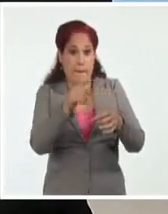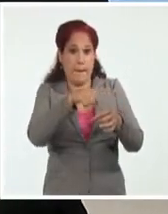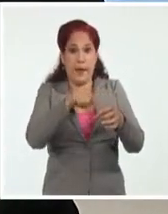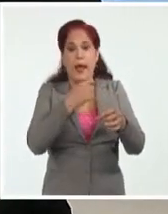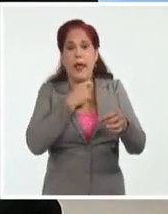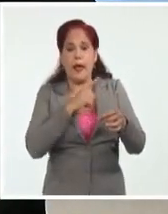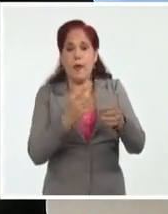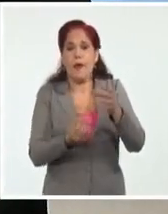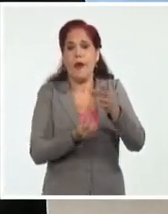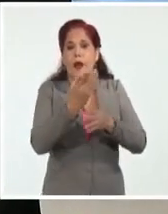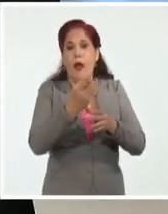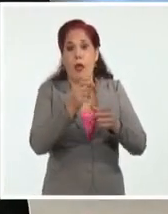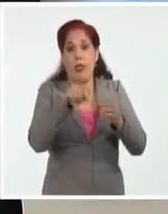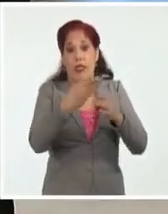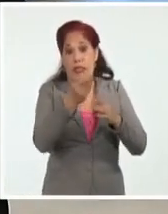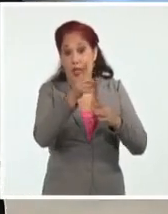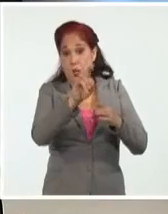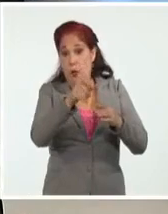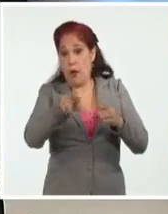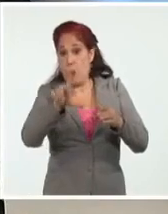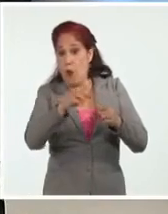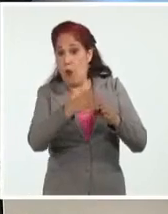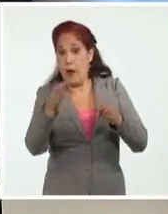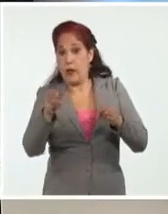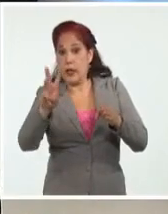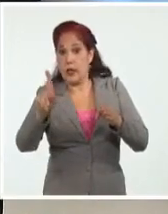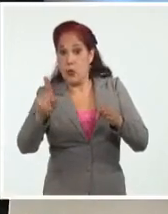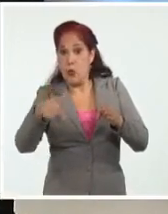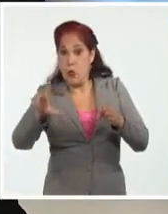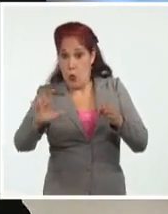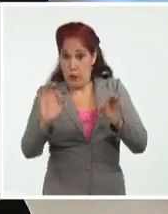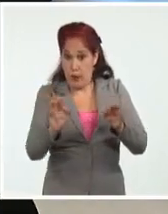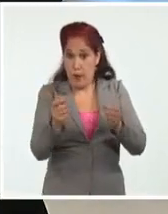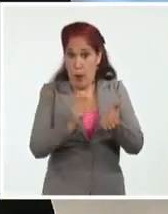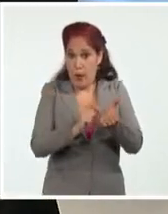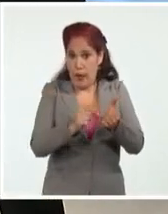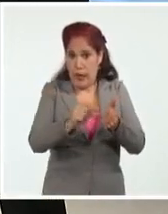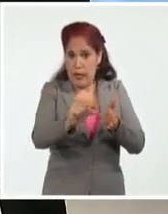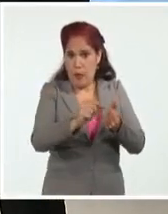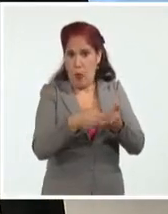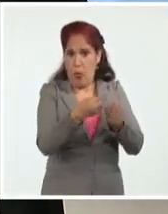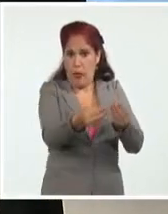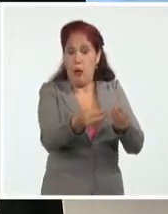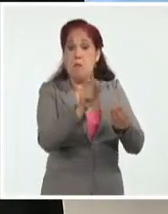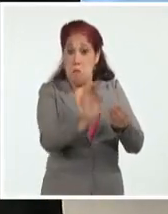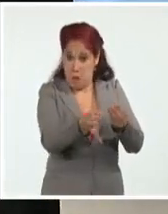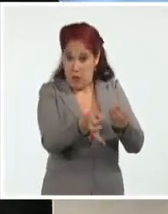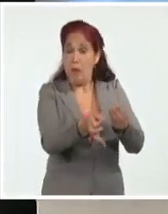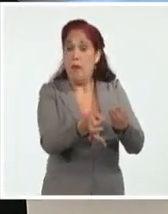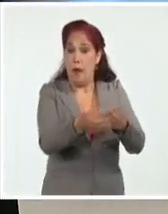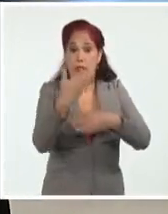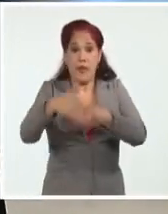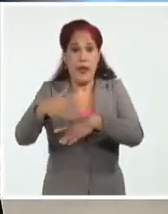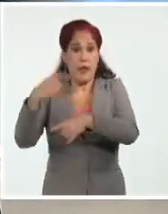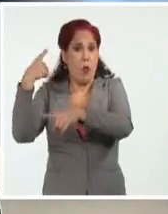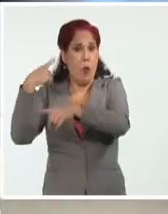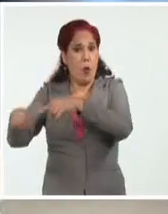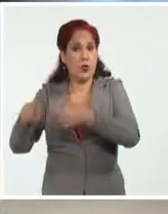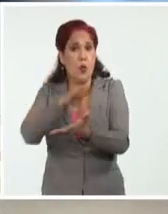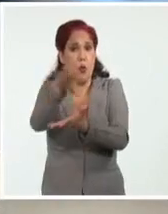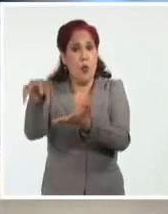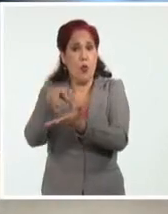los creados entre el 19 de julio y el 31 de julio, porque se trata de estas personas que no viven en su